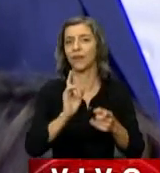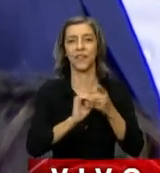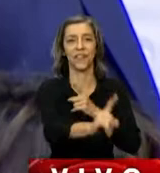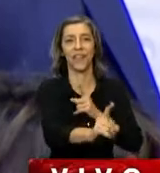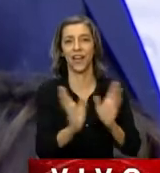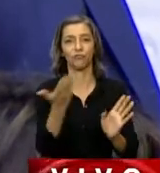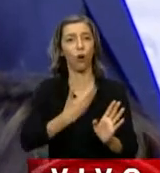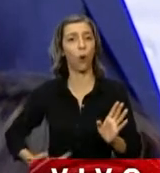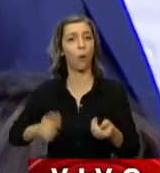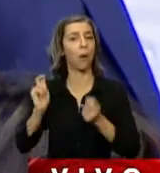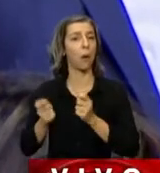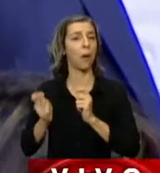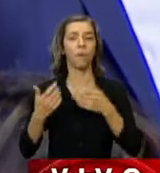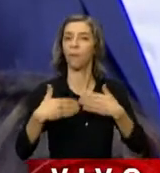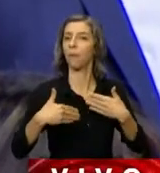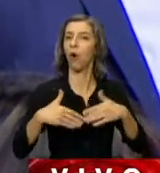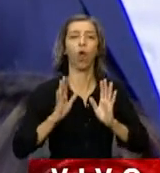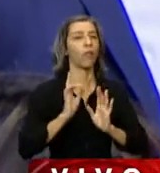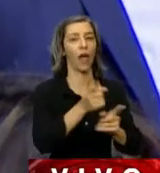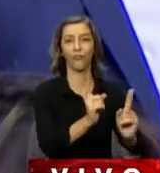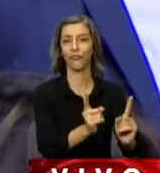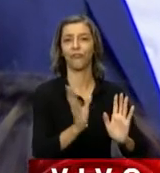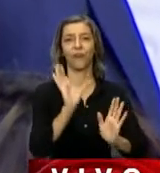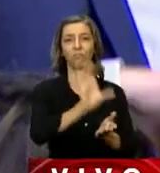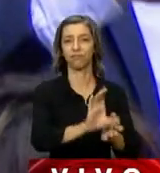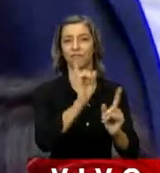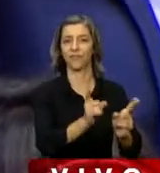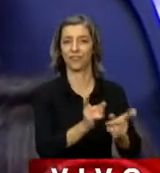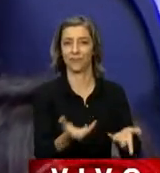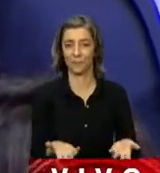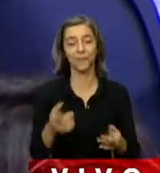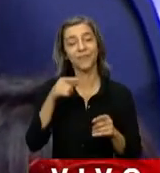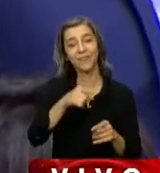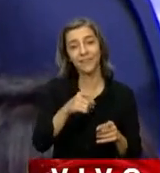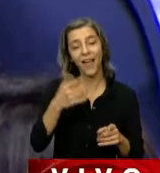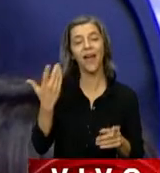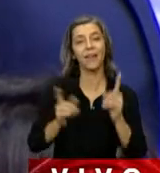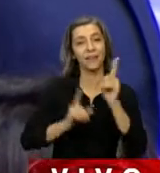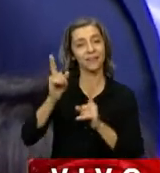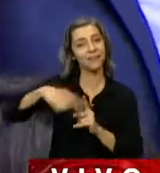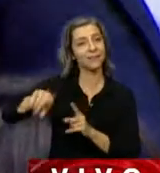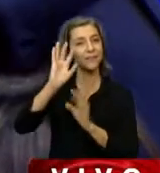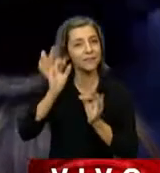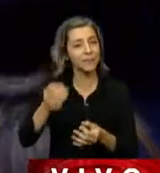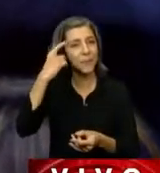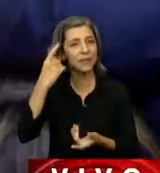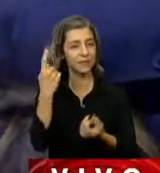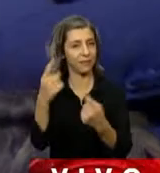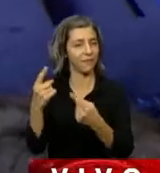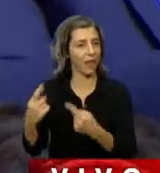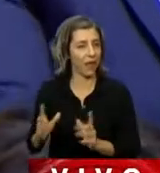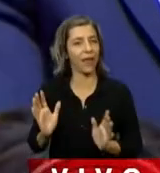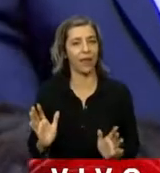comunitarios. Y acá es donde aparecen las diferentes concepciones de los sectores conservadores. En la Argentina, muchos de